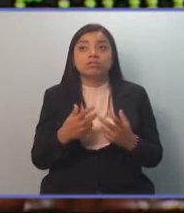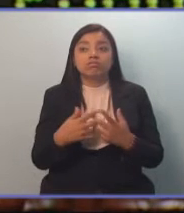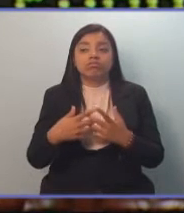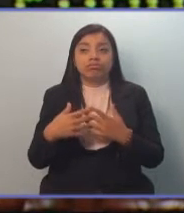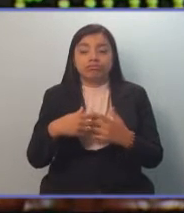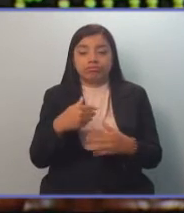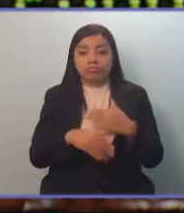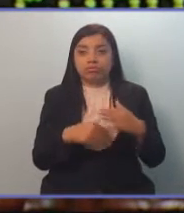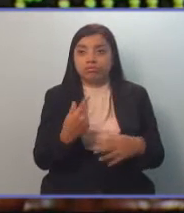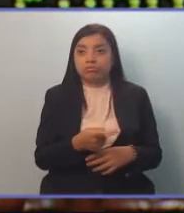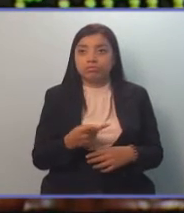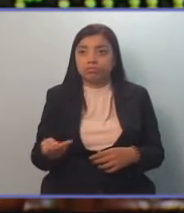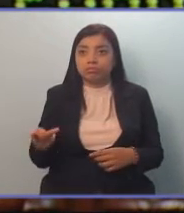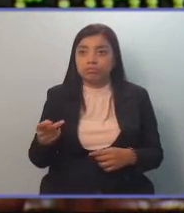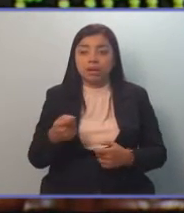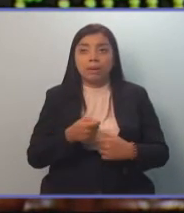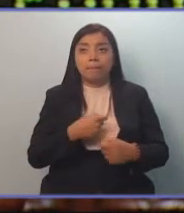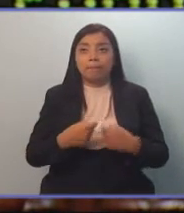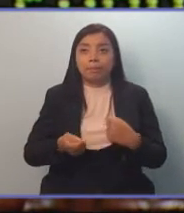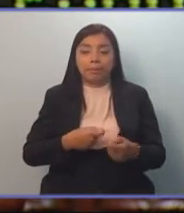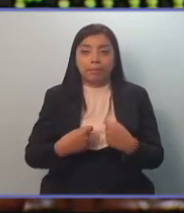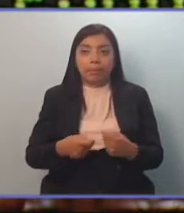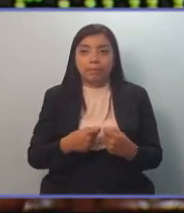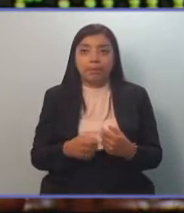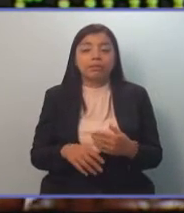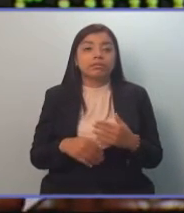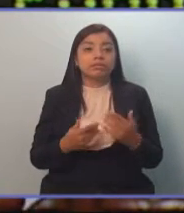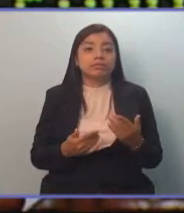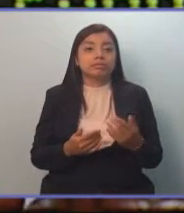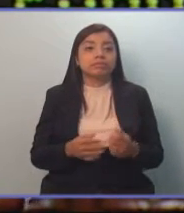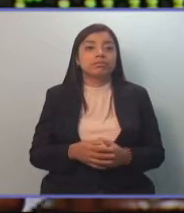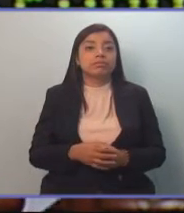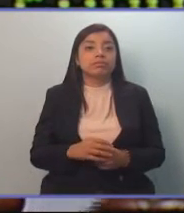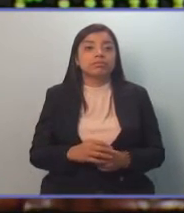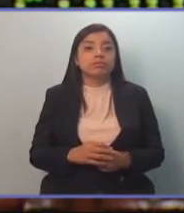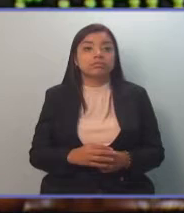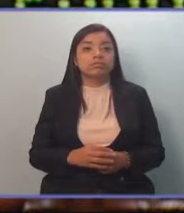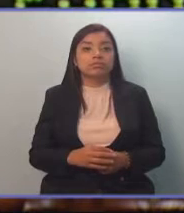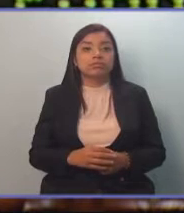del producto pirotécnico por los artesanos y artesanas.